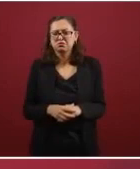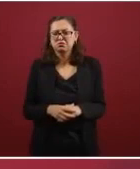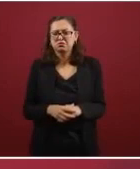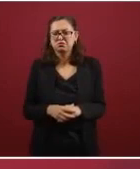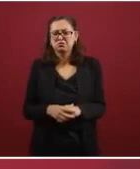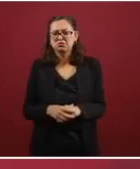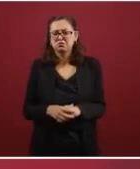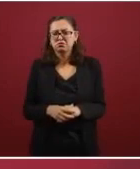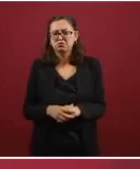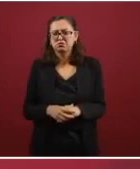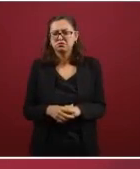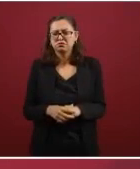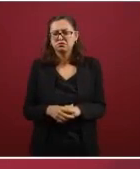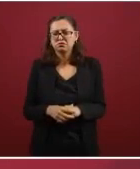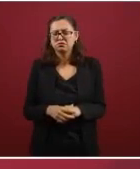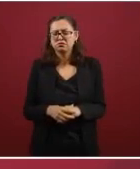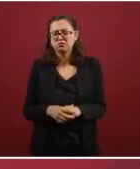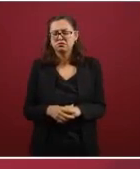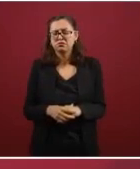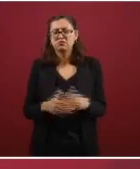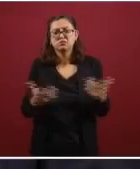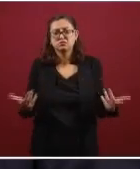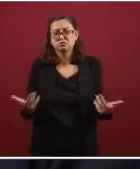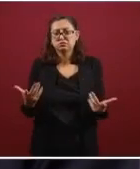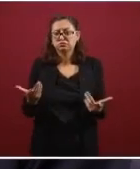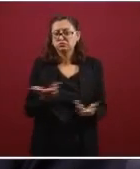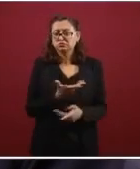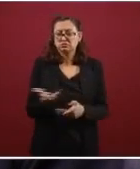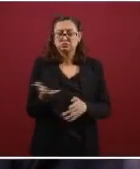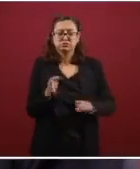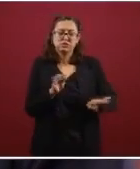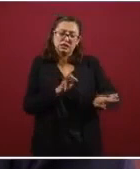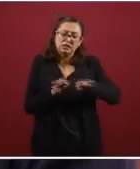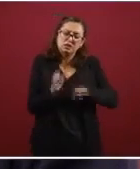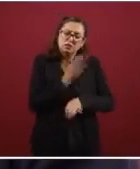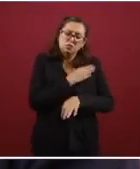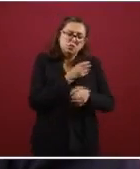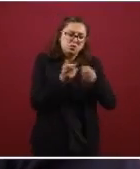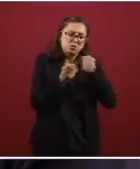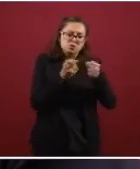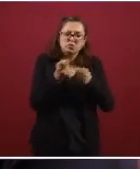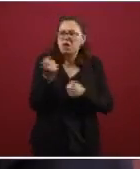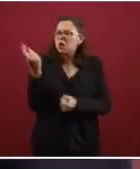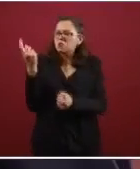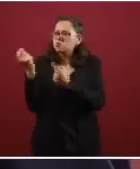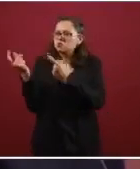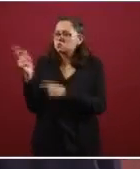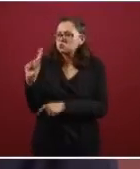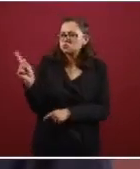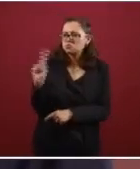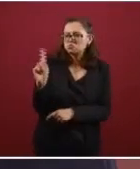trabajen en este noble oficio del periodismo, pero